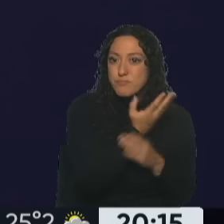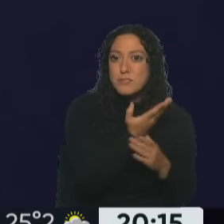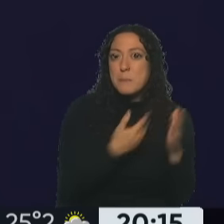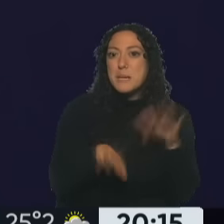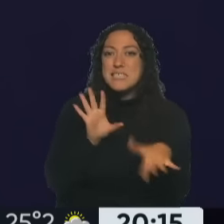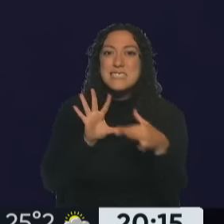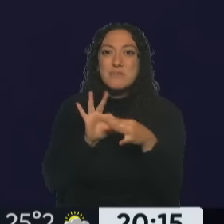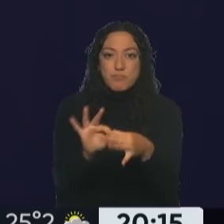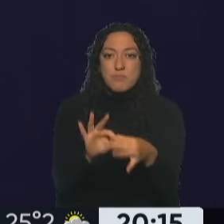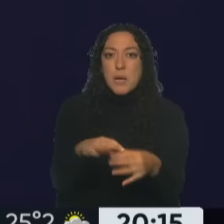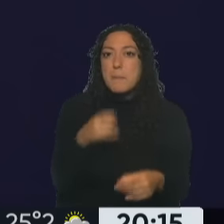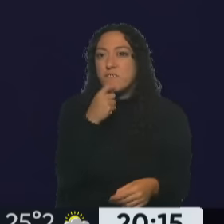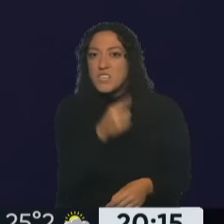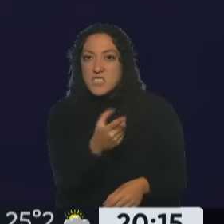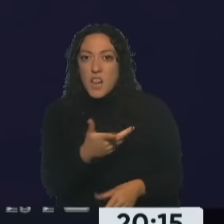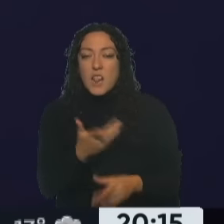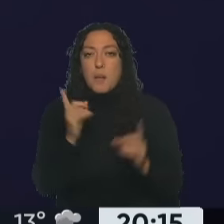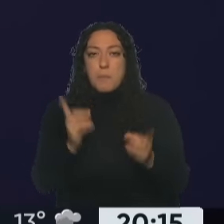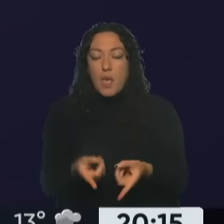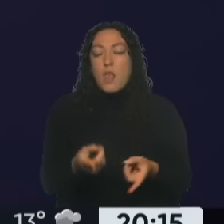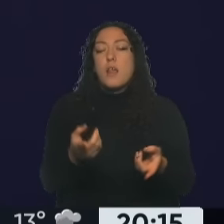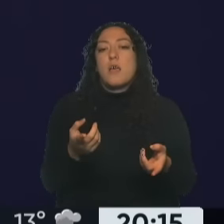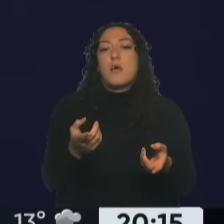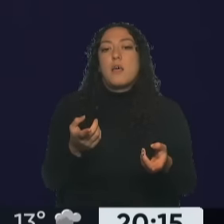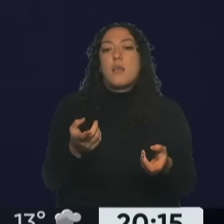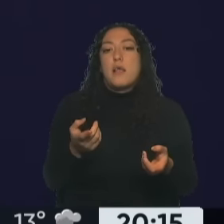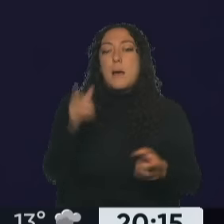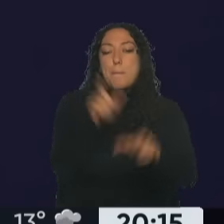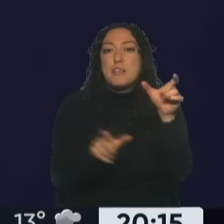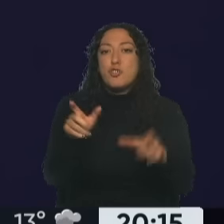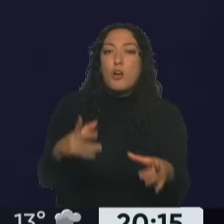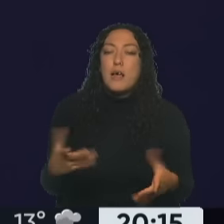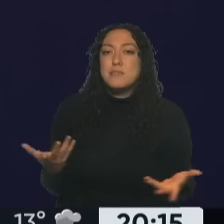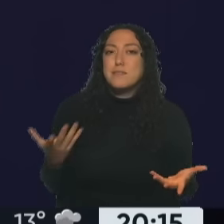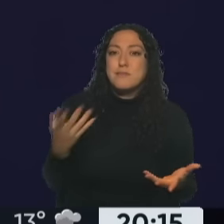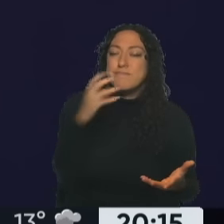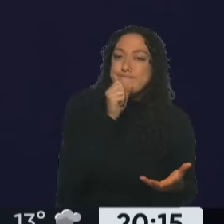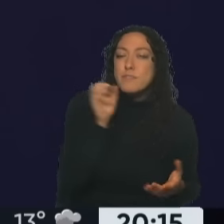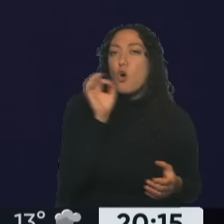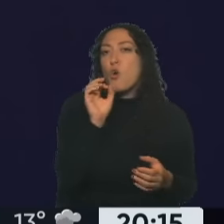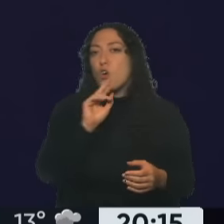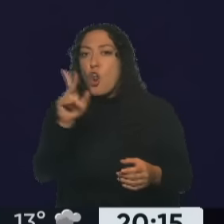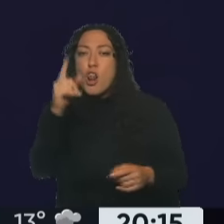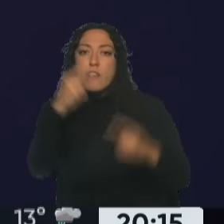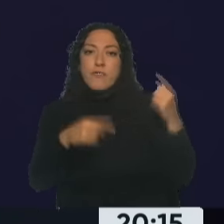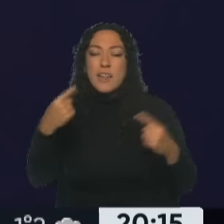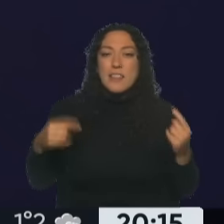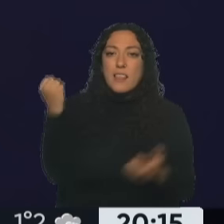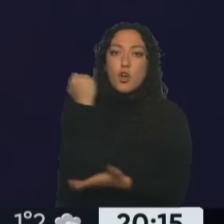más fáciles de de digerir para los diferentes actores